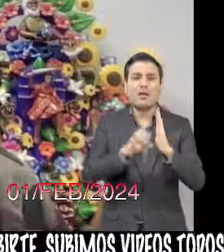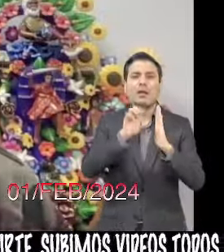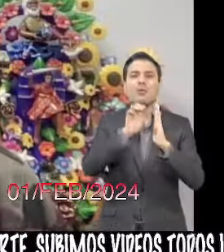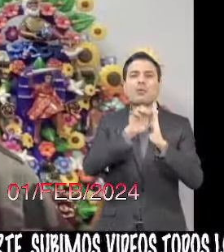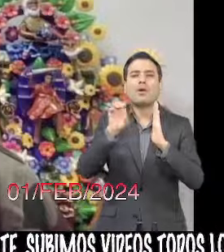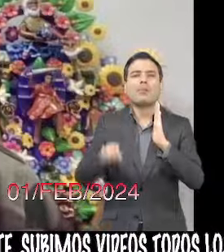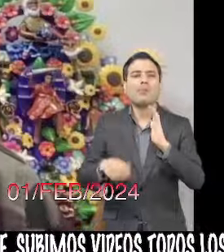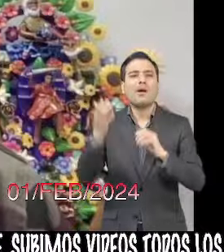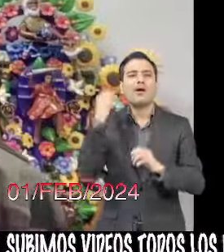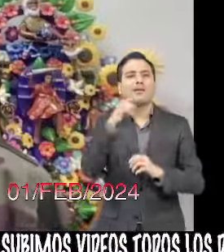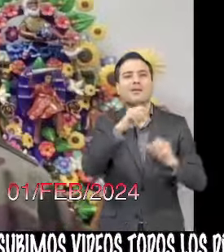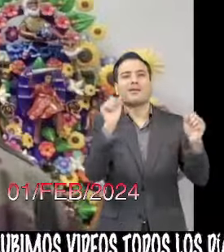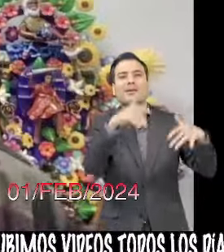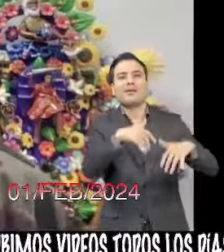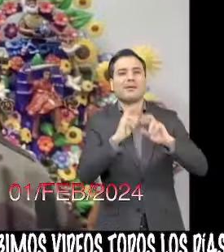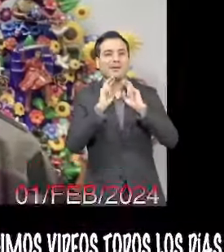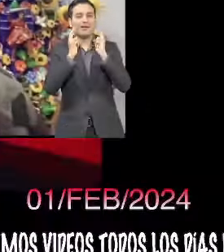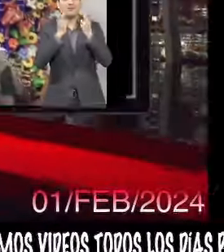Zedillo,